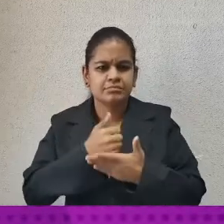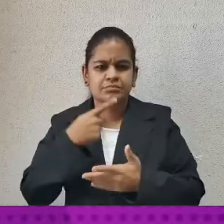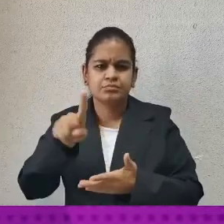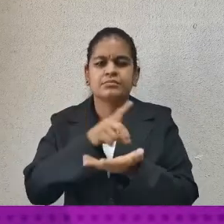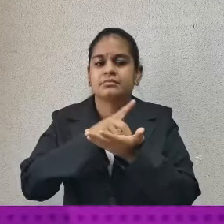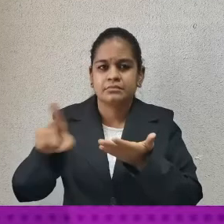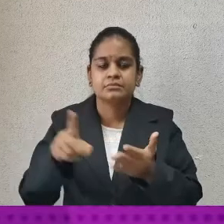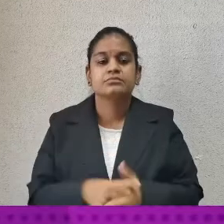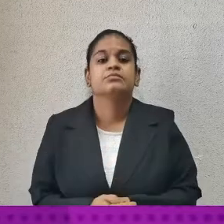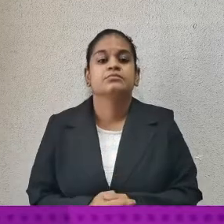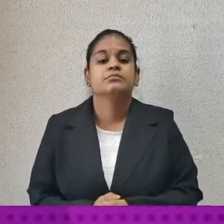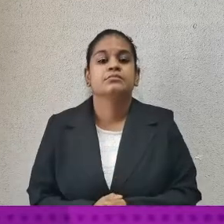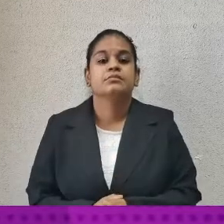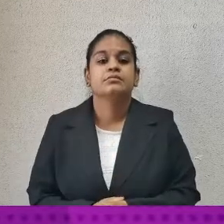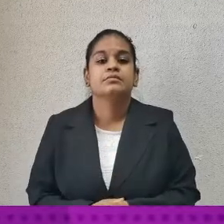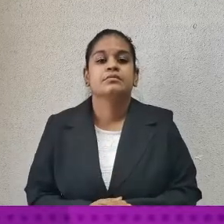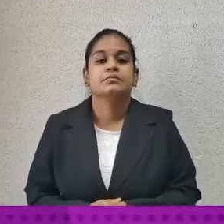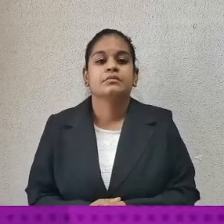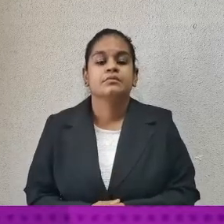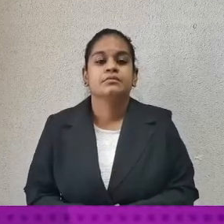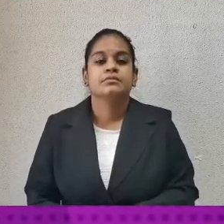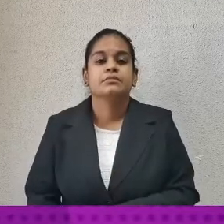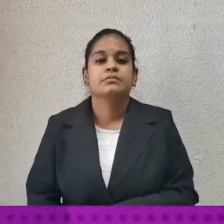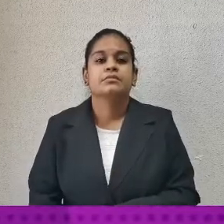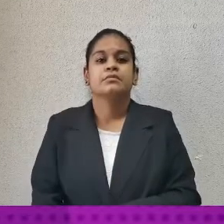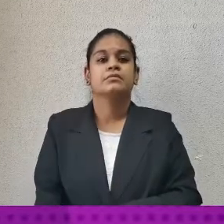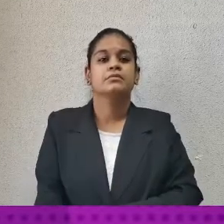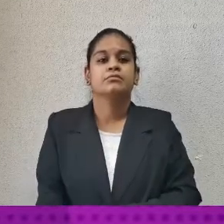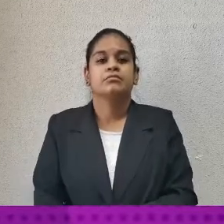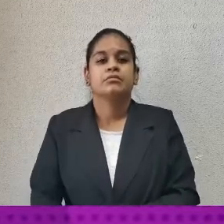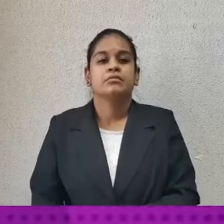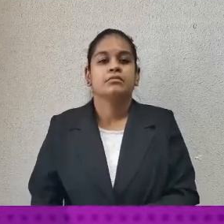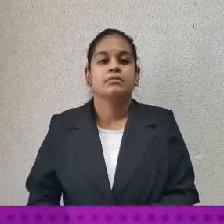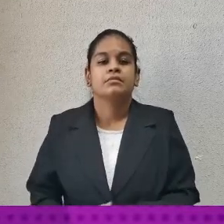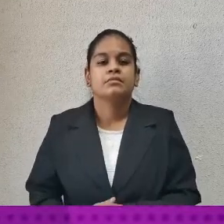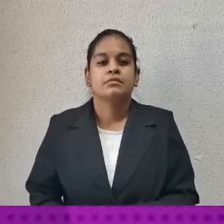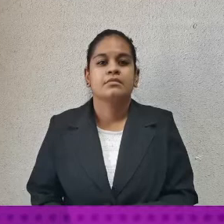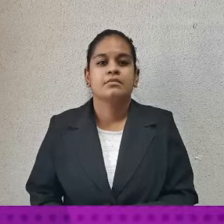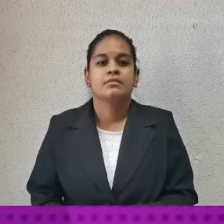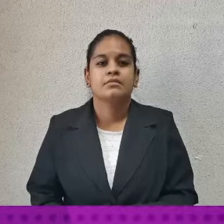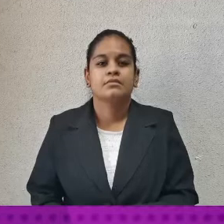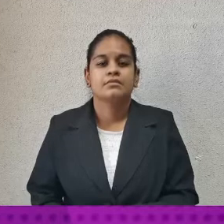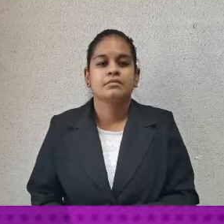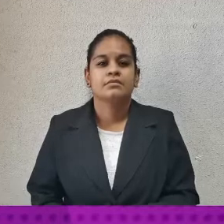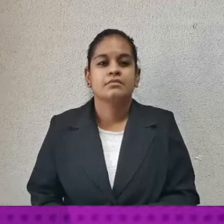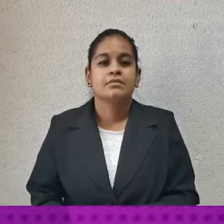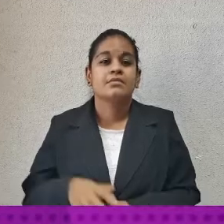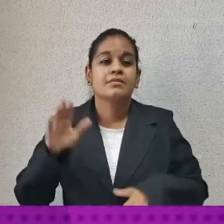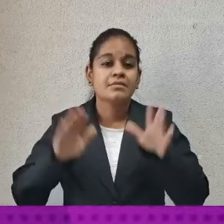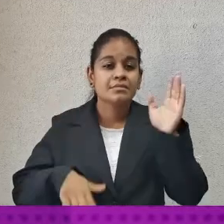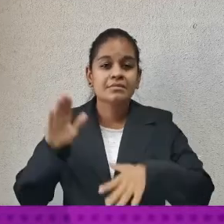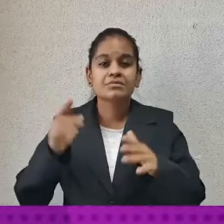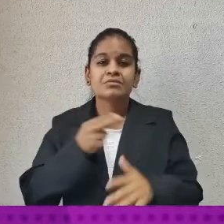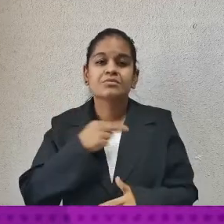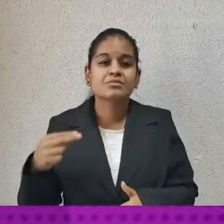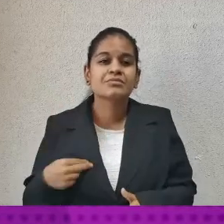ejerciendo. Que de repente solemos caer en esa situación de que se trabaja o no se trabaja muy poco o no se trabaja en